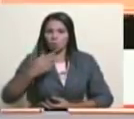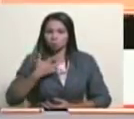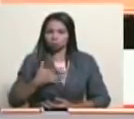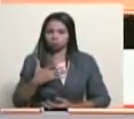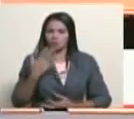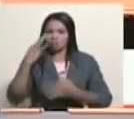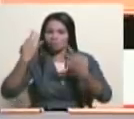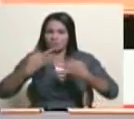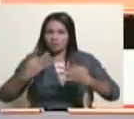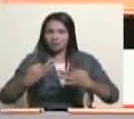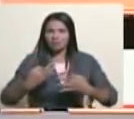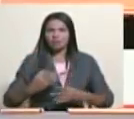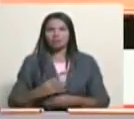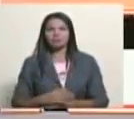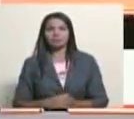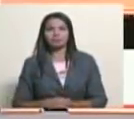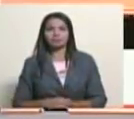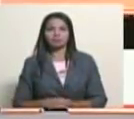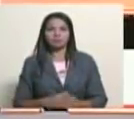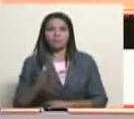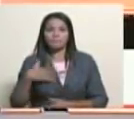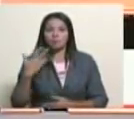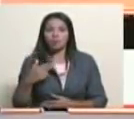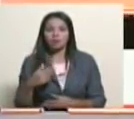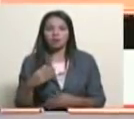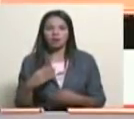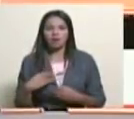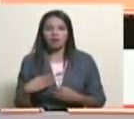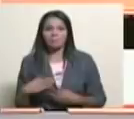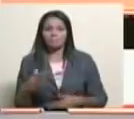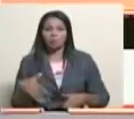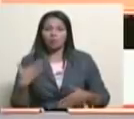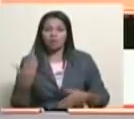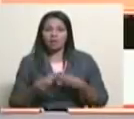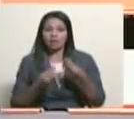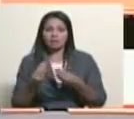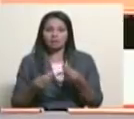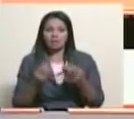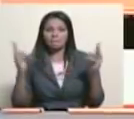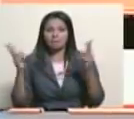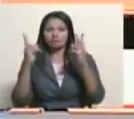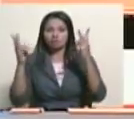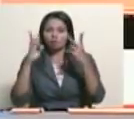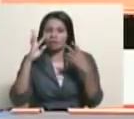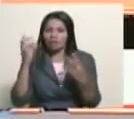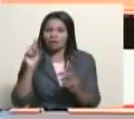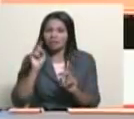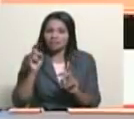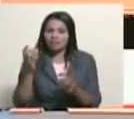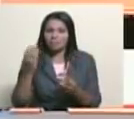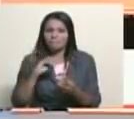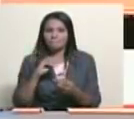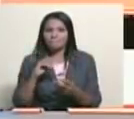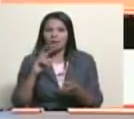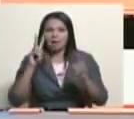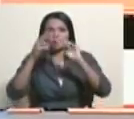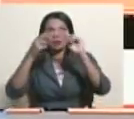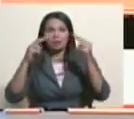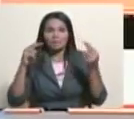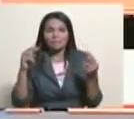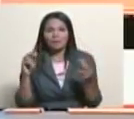siento, poder cosechar una victoria necesaria para la paz del